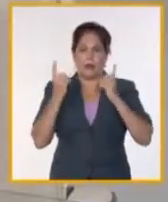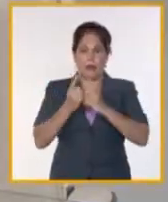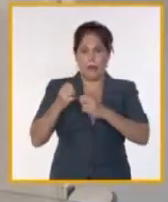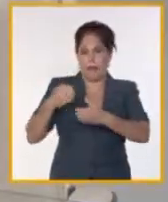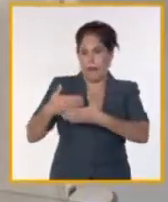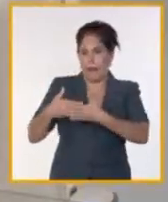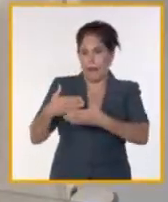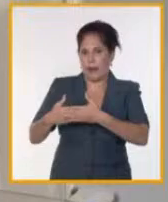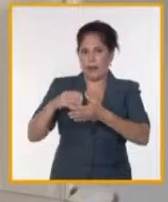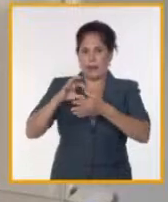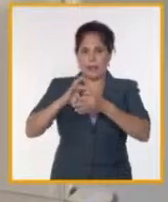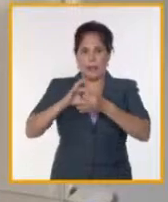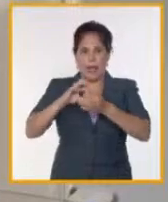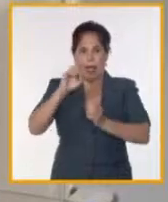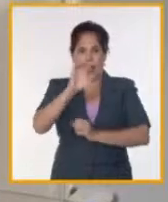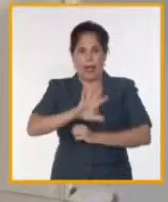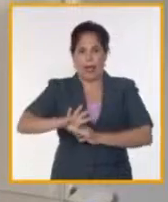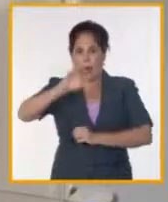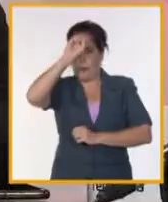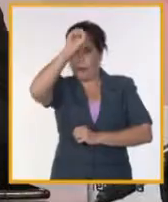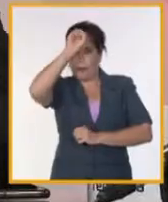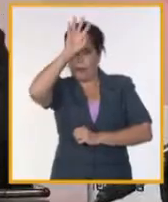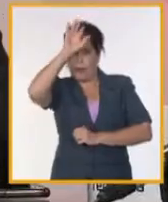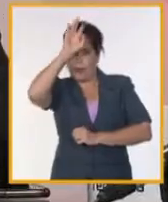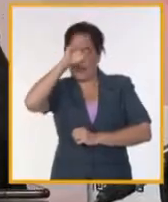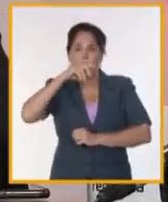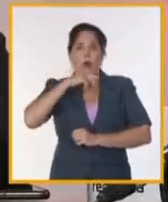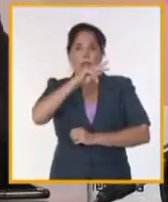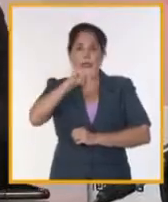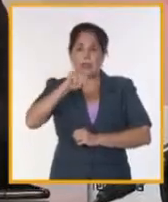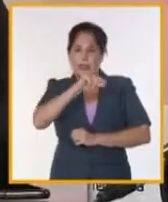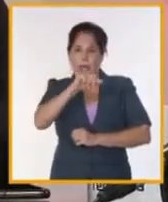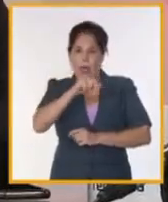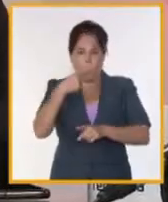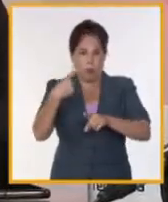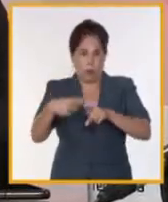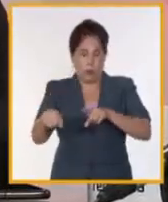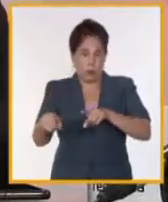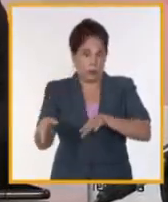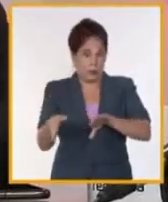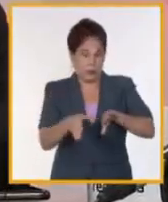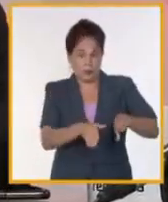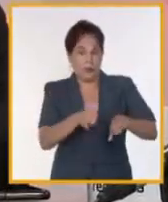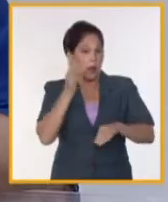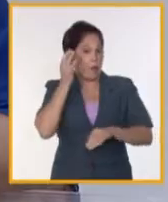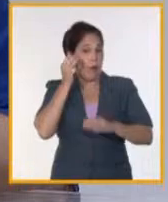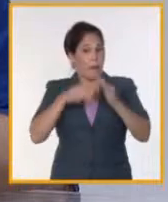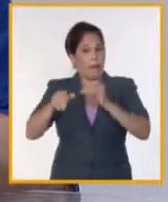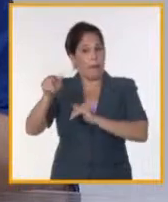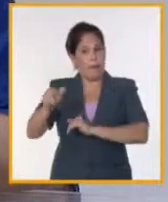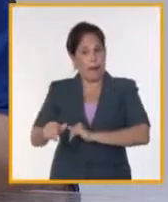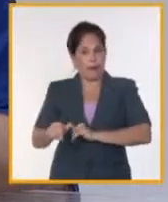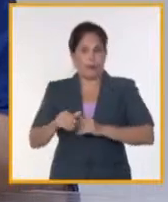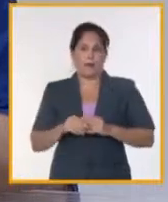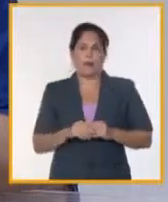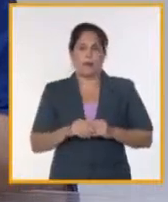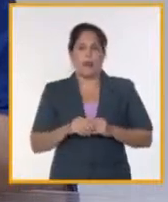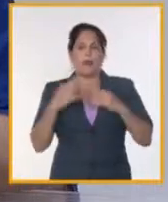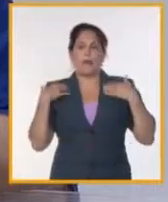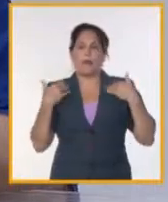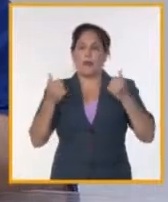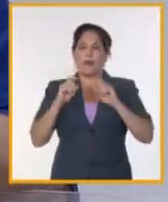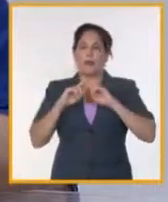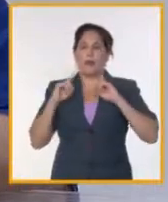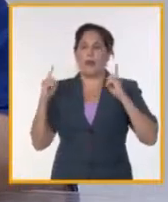empresarial Geominero Salinero, Geominsal, y también me acompaña esta tarde la máster en ciencias Marcela Figueredo Frías, directora